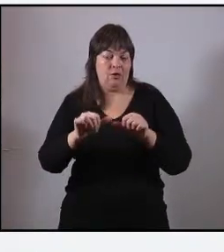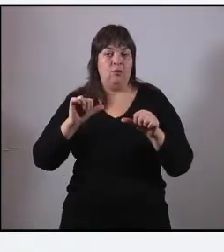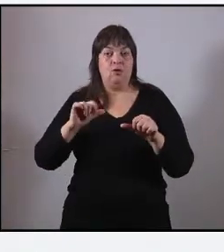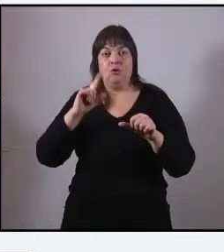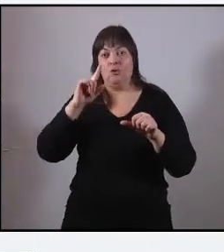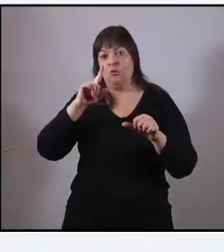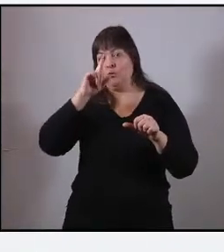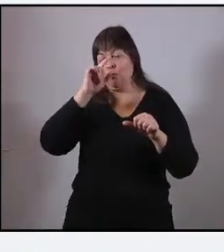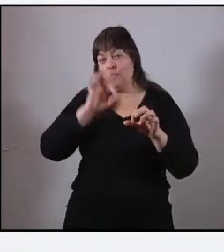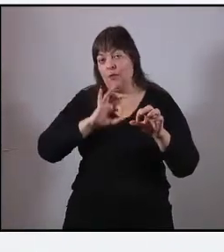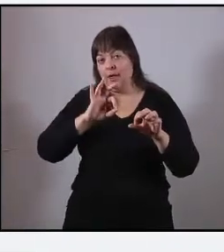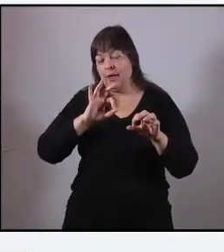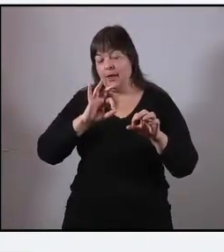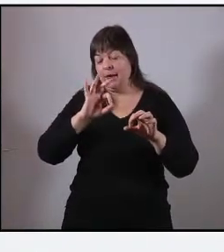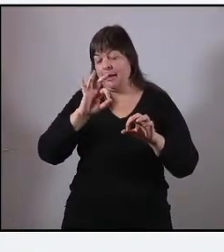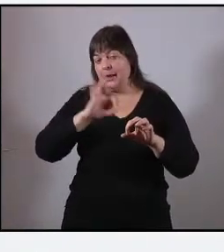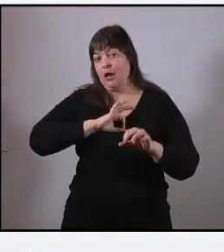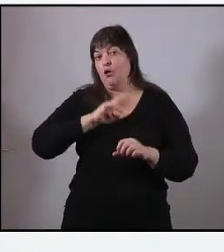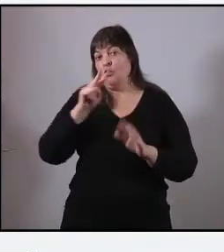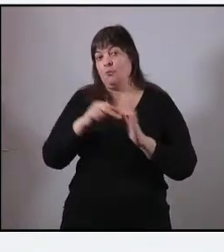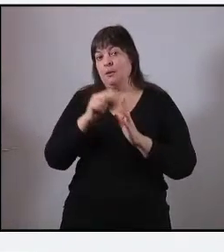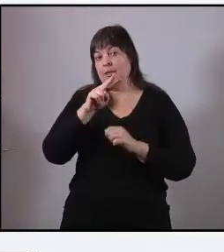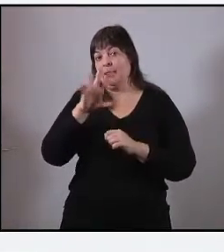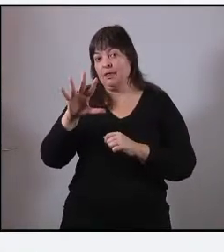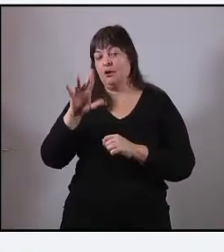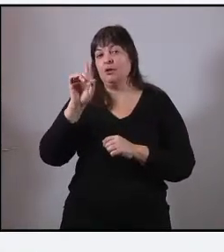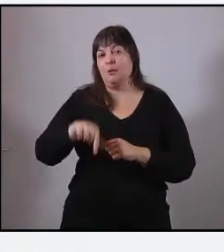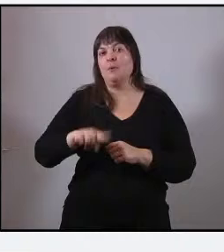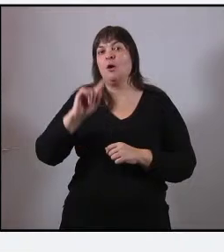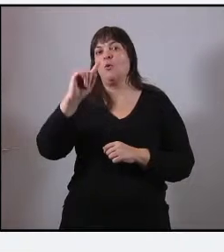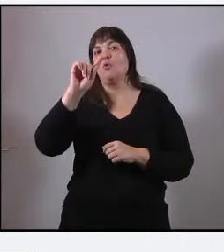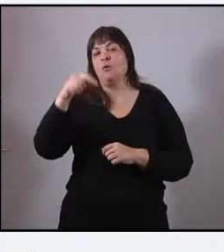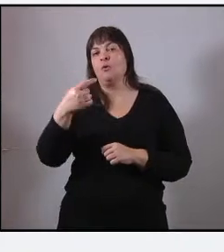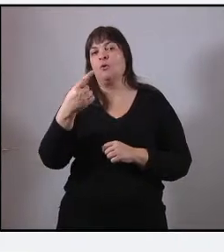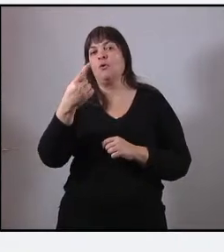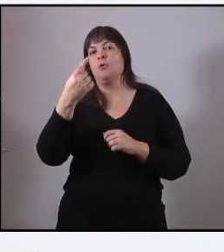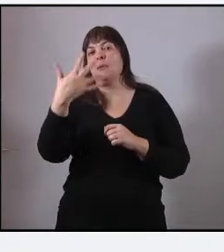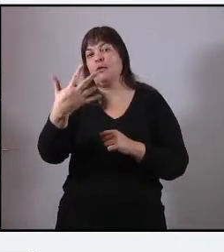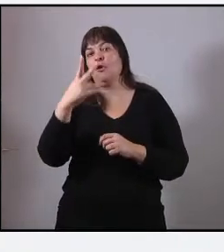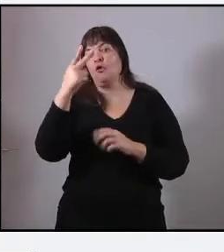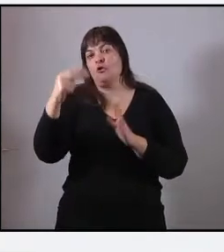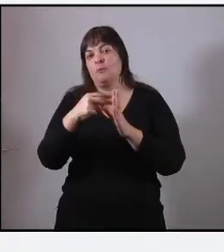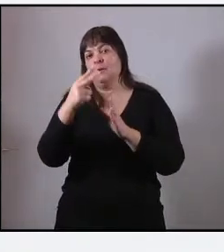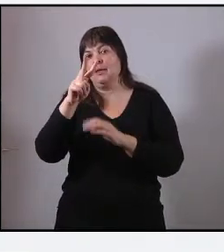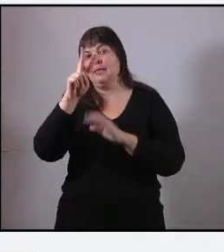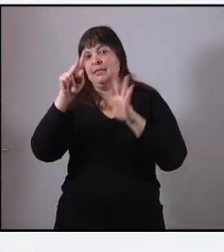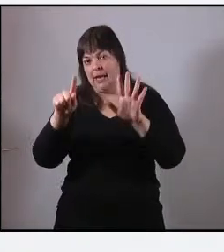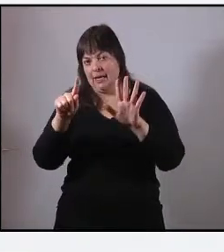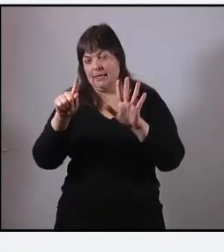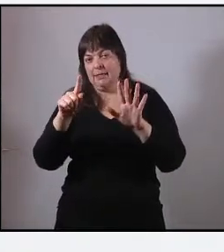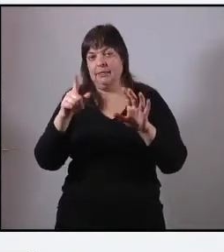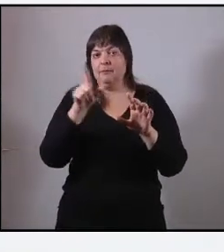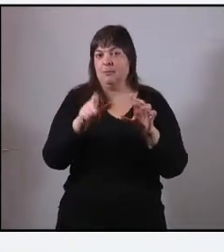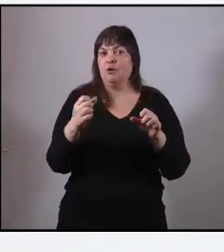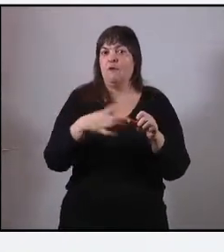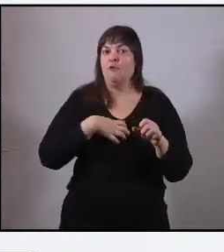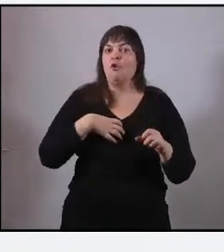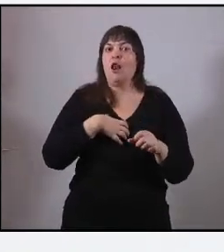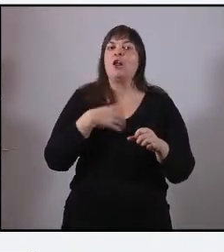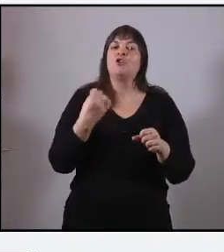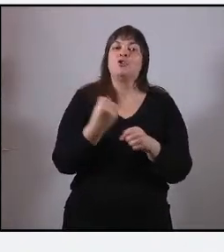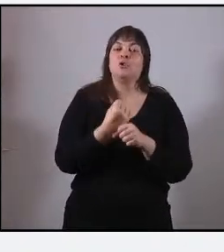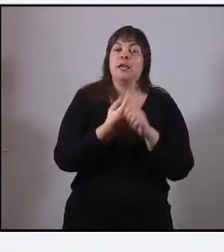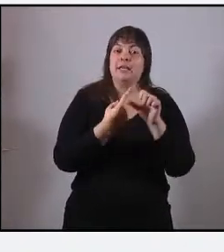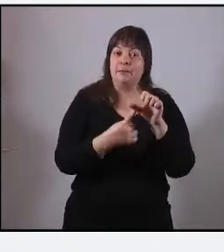del 2025, sino también el 1,5% del 2026. Los empleados públicos de Extremadura van a recibir